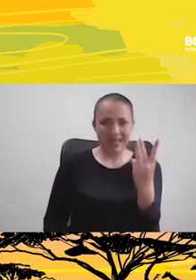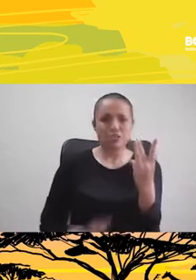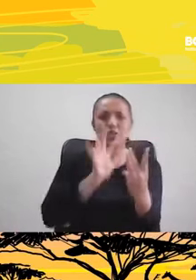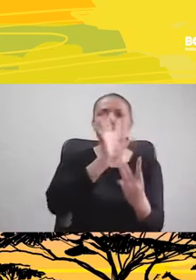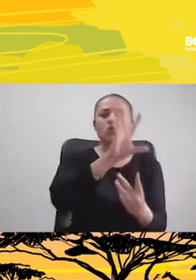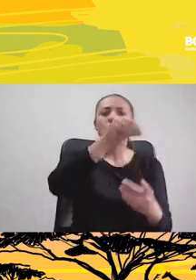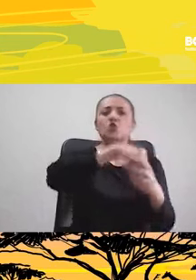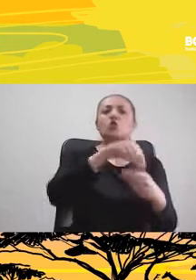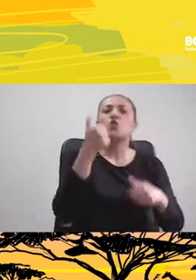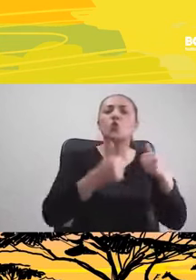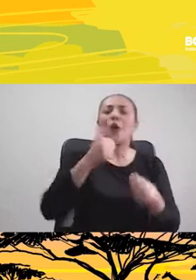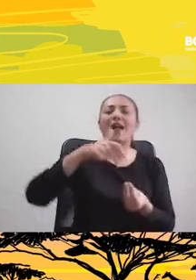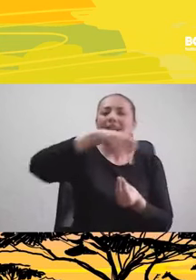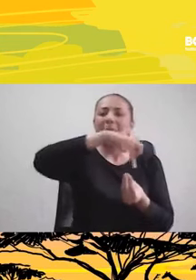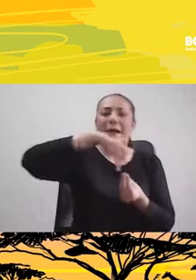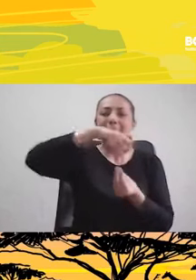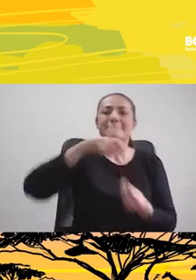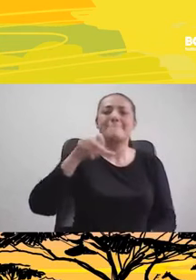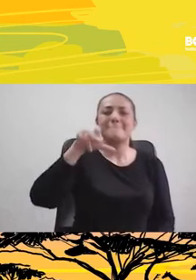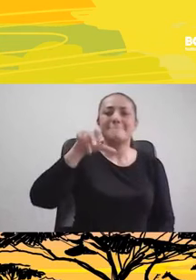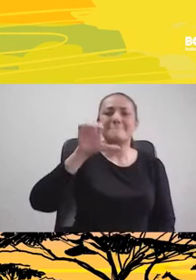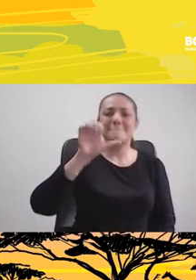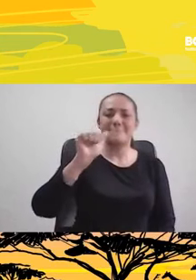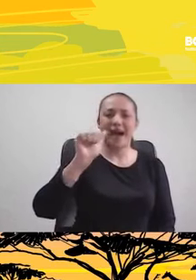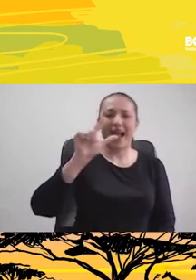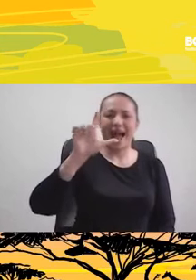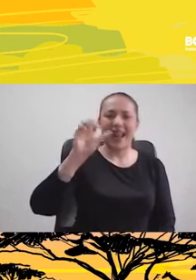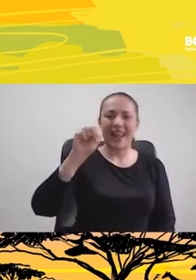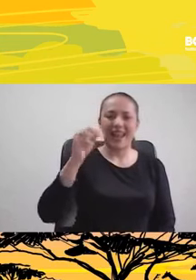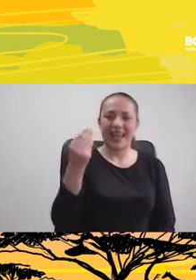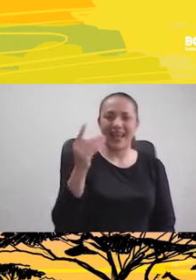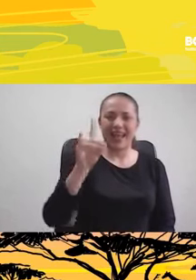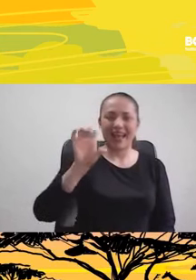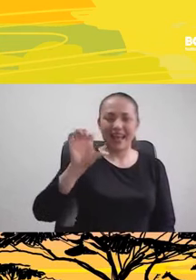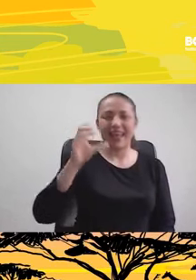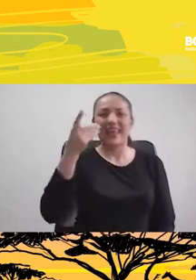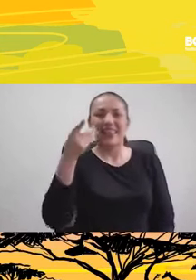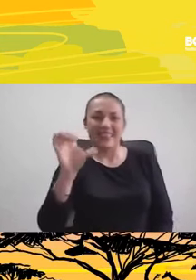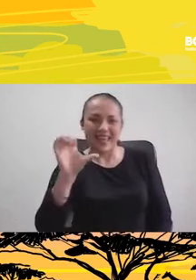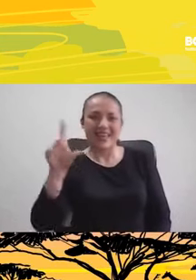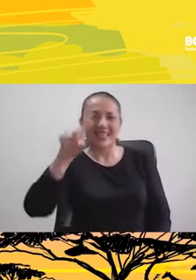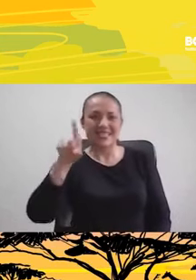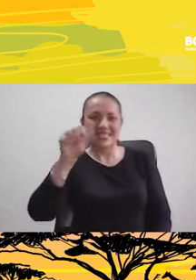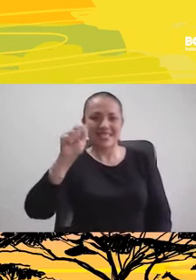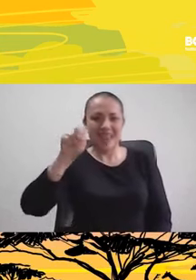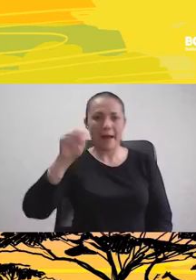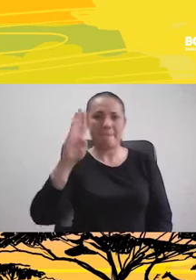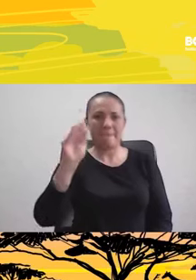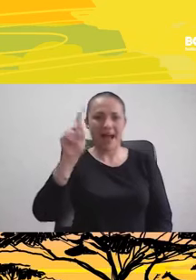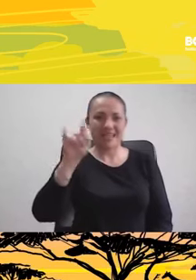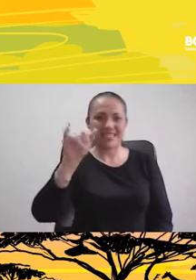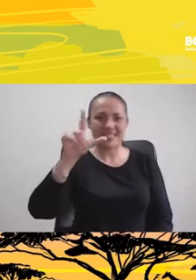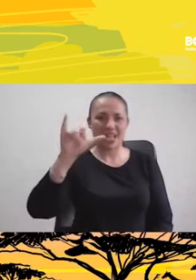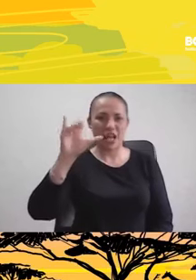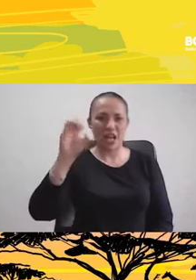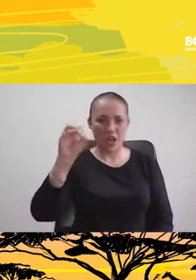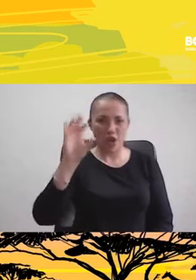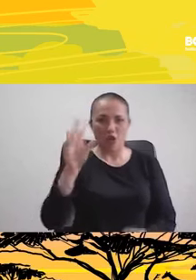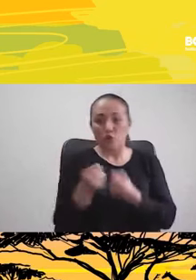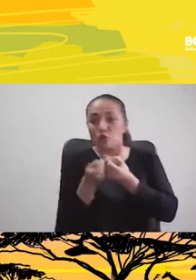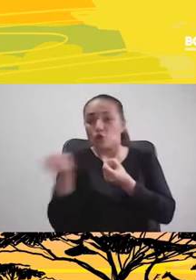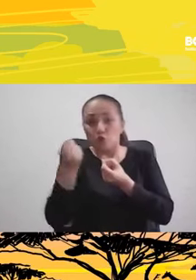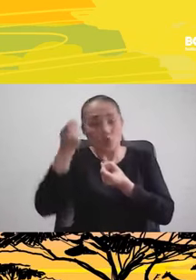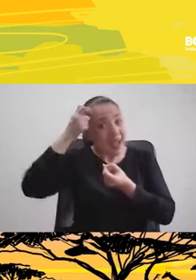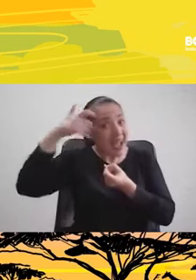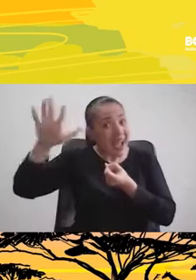San Basilio de Palenque o Palenque de San Basilio de nuestro país, uno de los cuales, quien moderará, el pedagogo